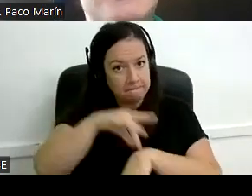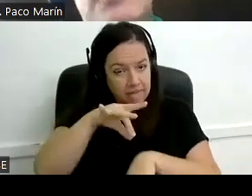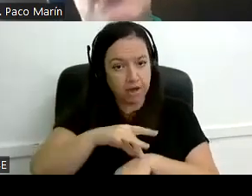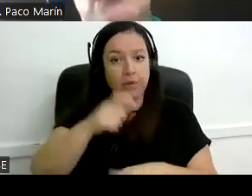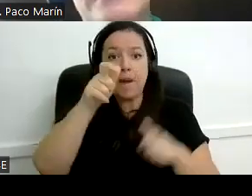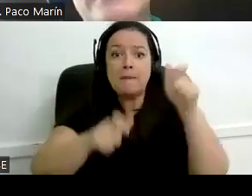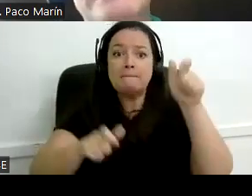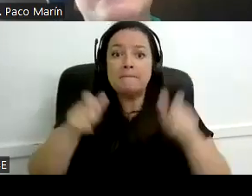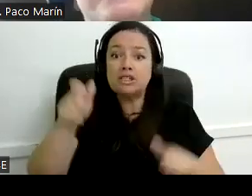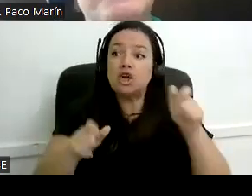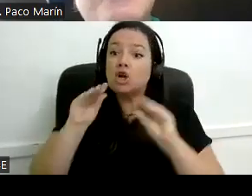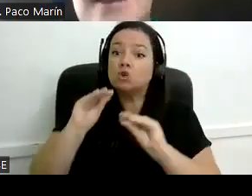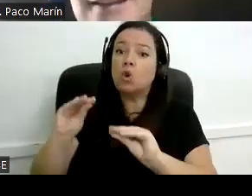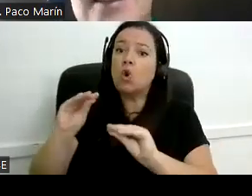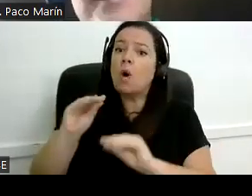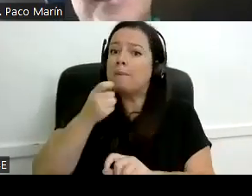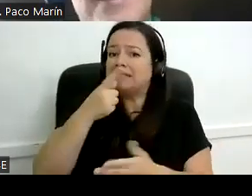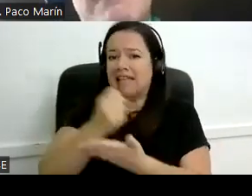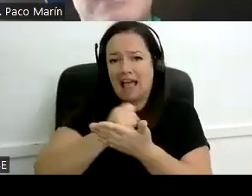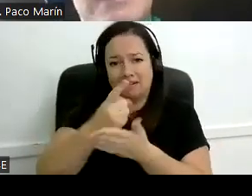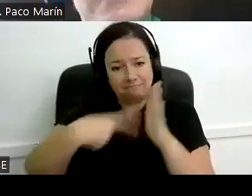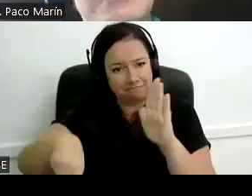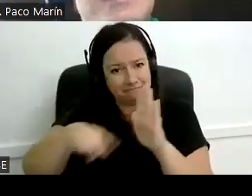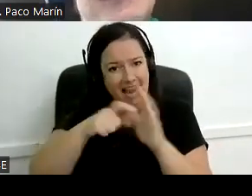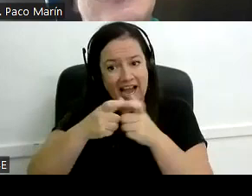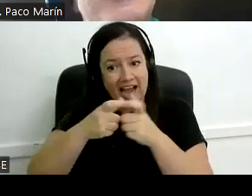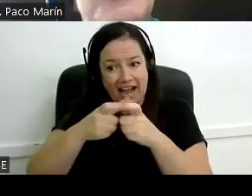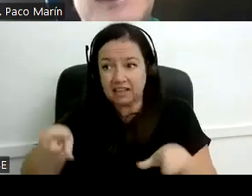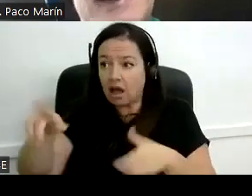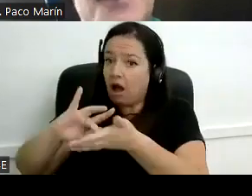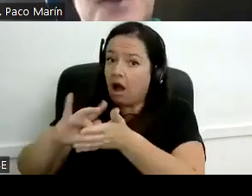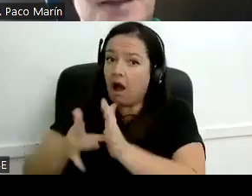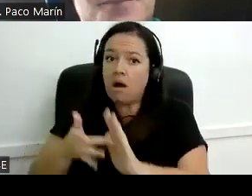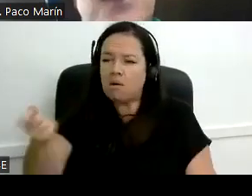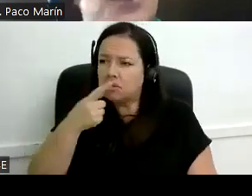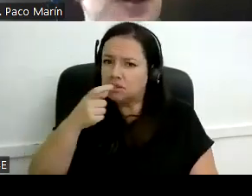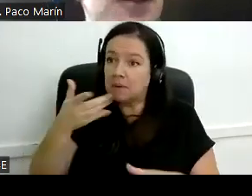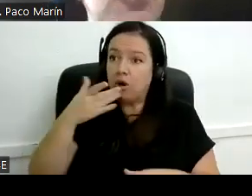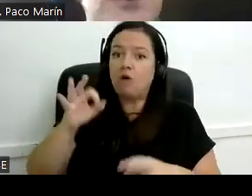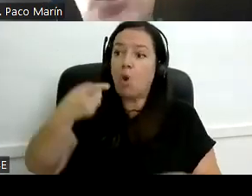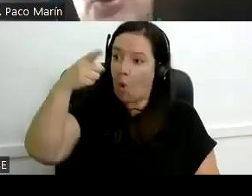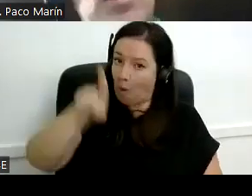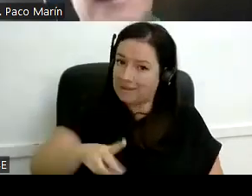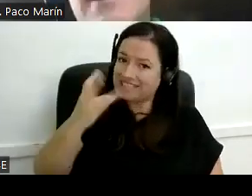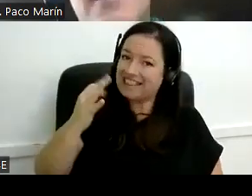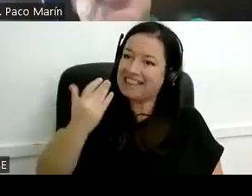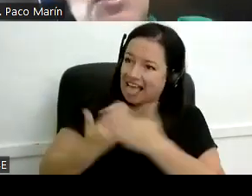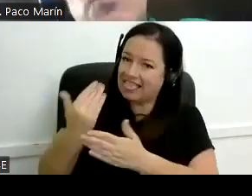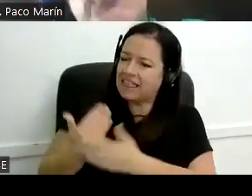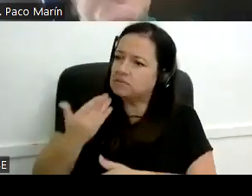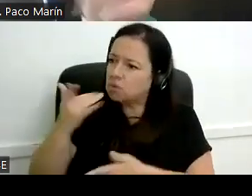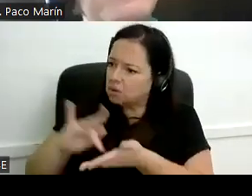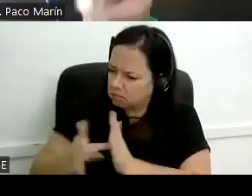que tiene pautado un tranquilizante y se le acaba la caja antes de terminar el mes. Y cuando les preguntas, pues es porque le ha